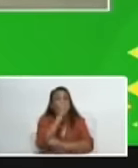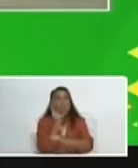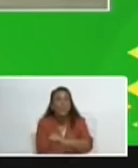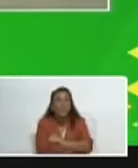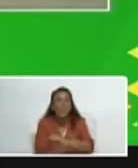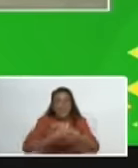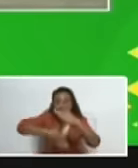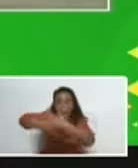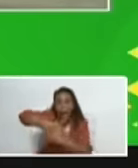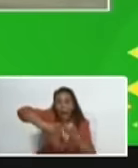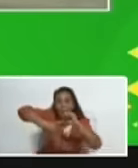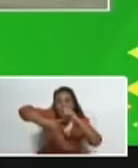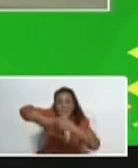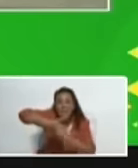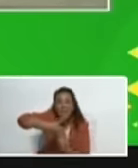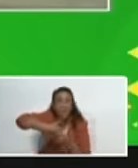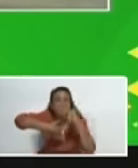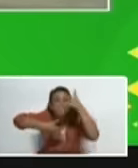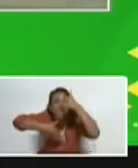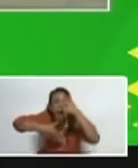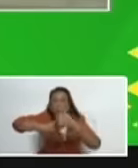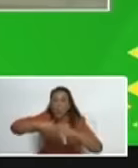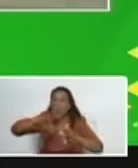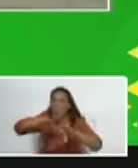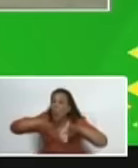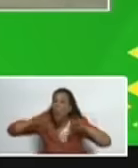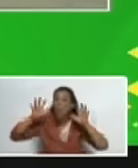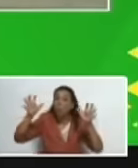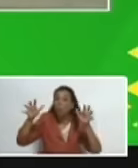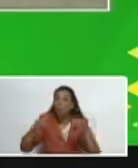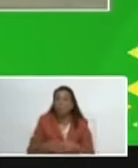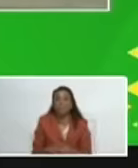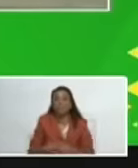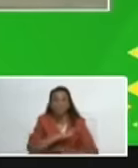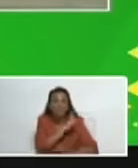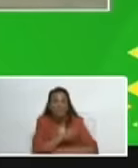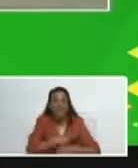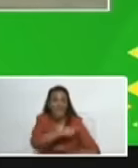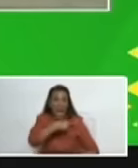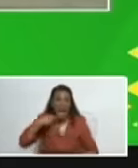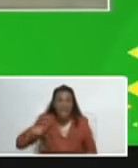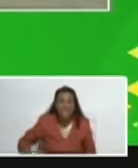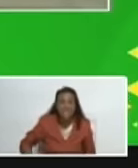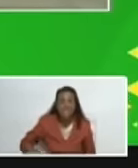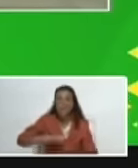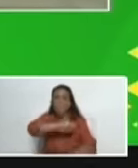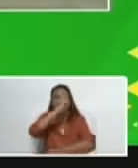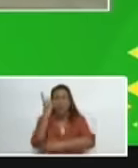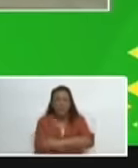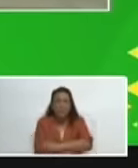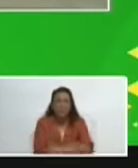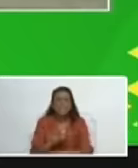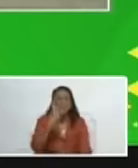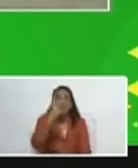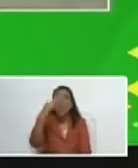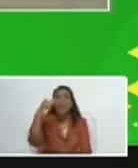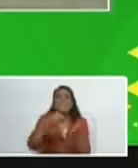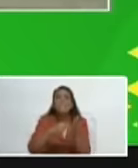que hoy por hoy existe en el mundo entero. La China fue potencia mundial